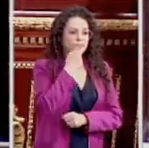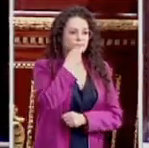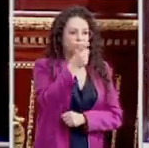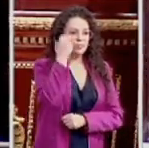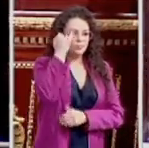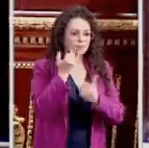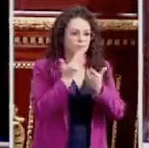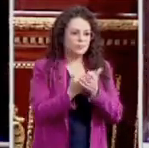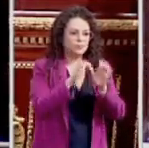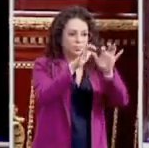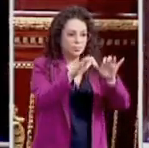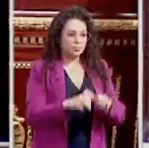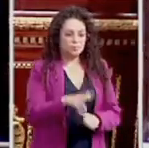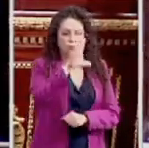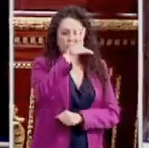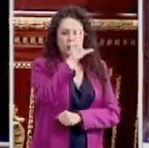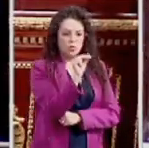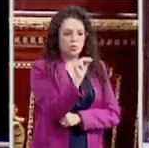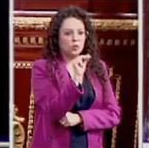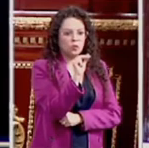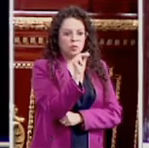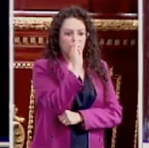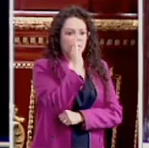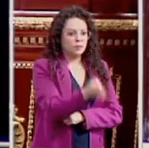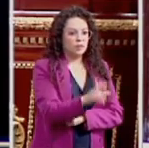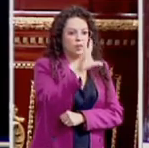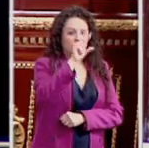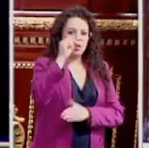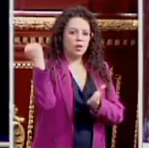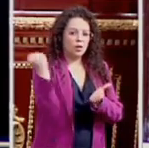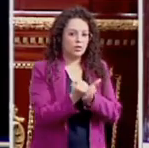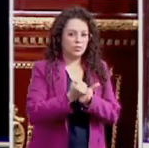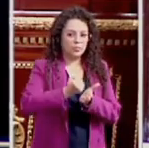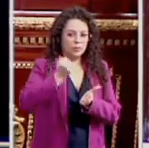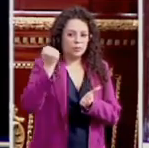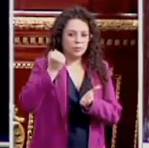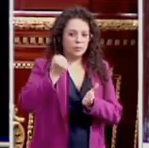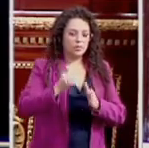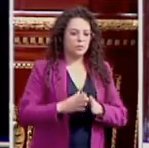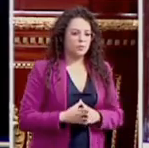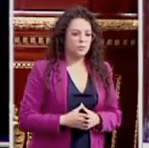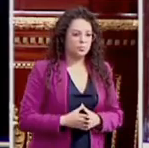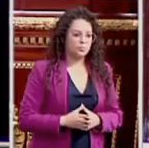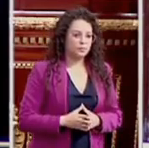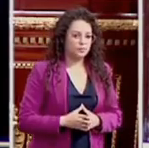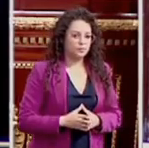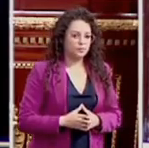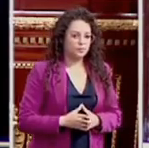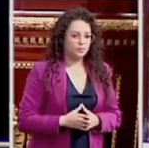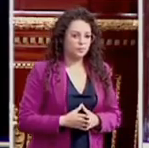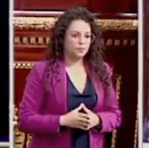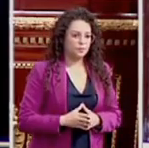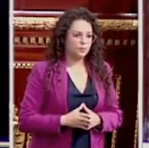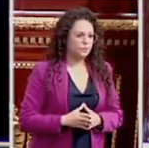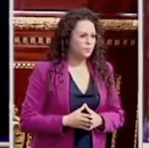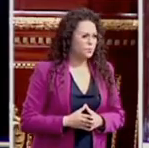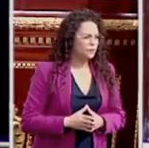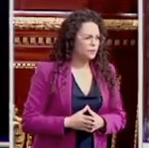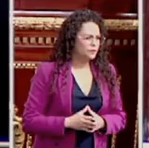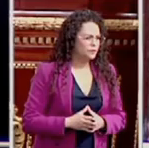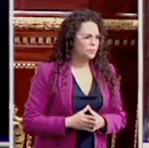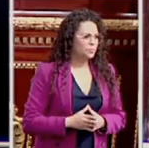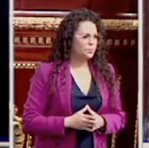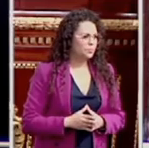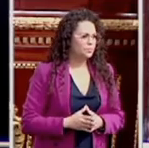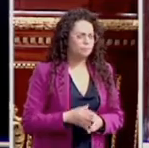dictamen que presenta la Comisión de Administración y Procuración de Justicia. Notifíquese al jefe